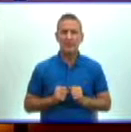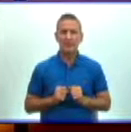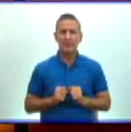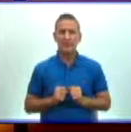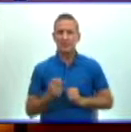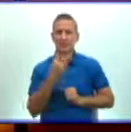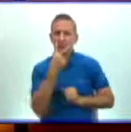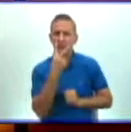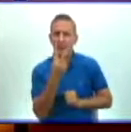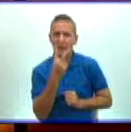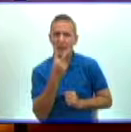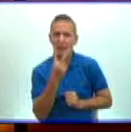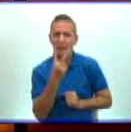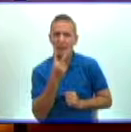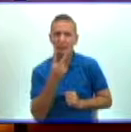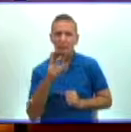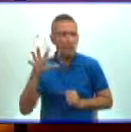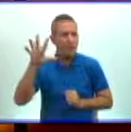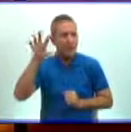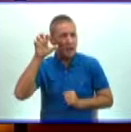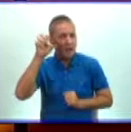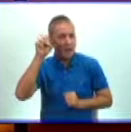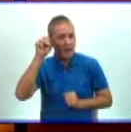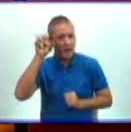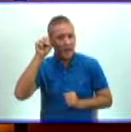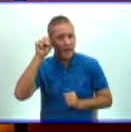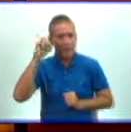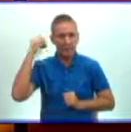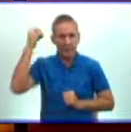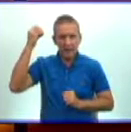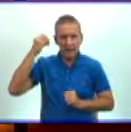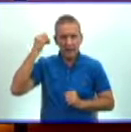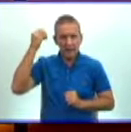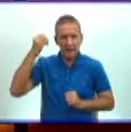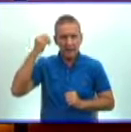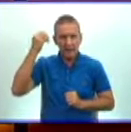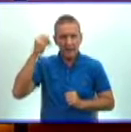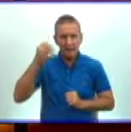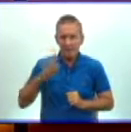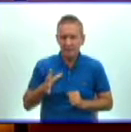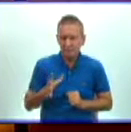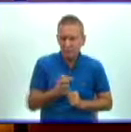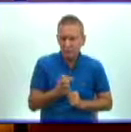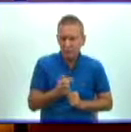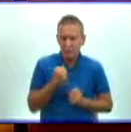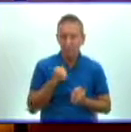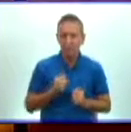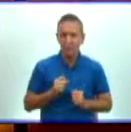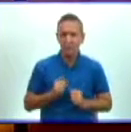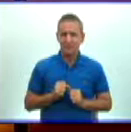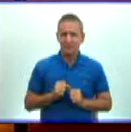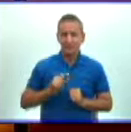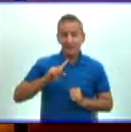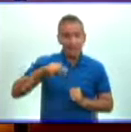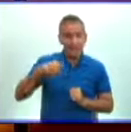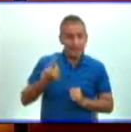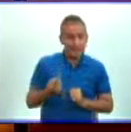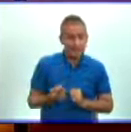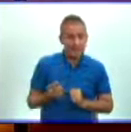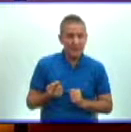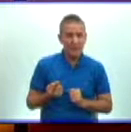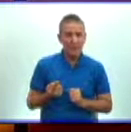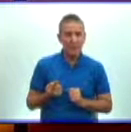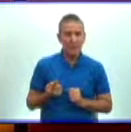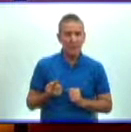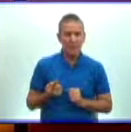que asimilen todos los análisis que estamos haciendo, para que después de haber recogido